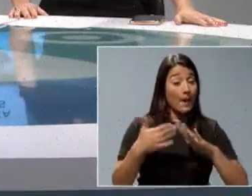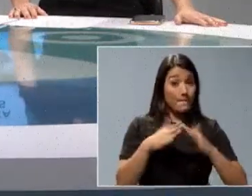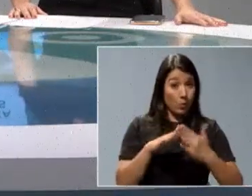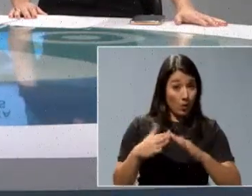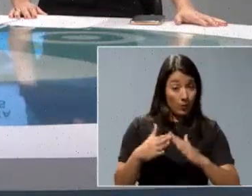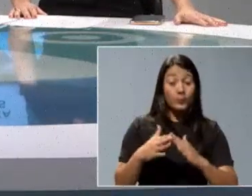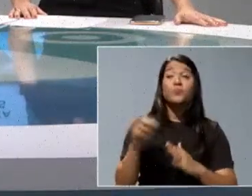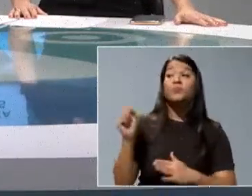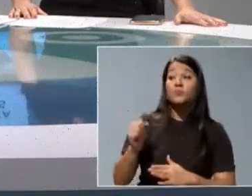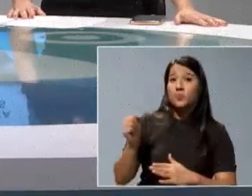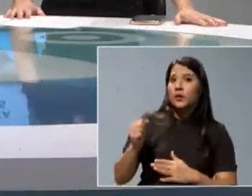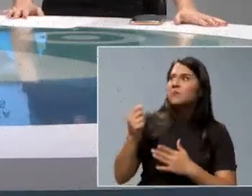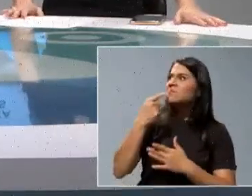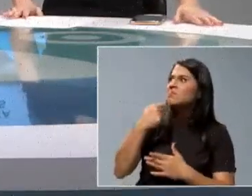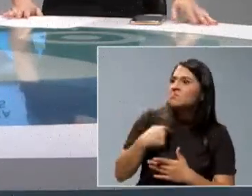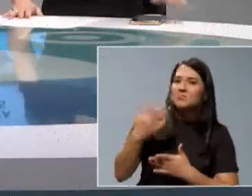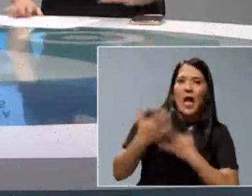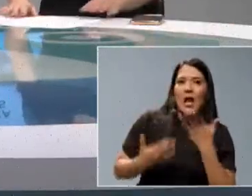Totalmente. Demos algunas cifras.